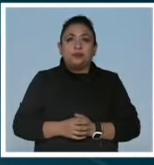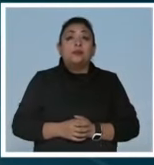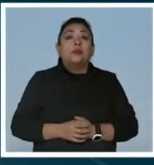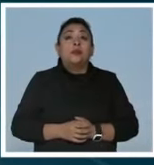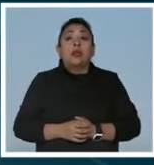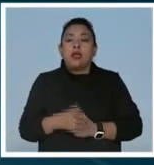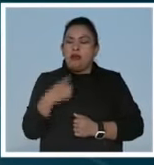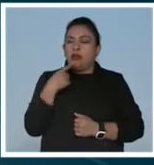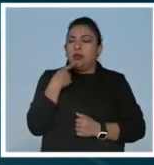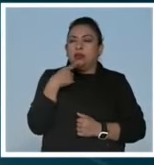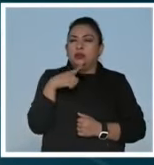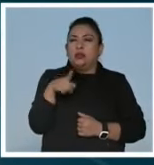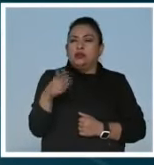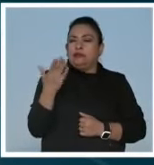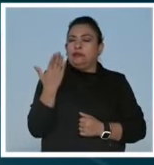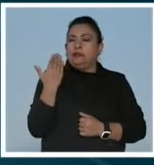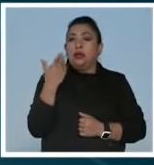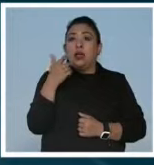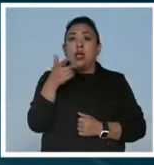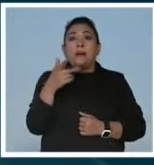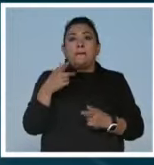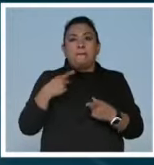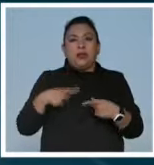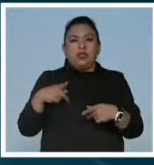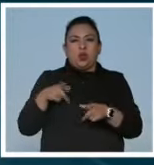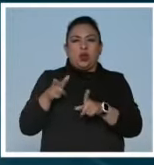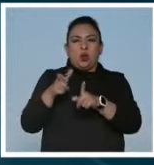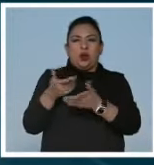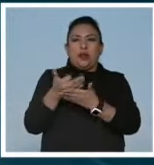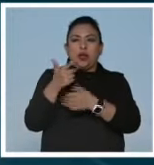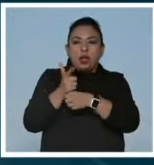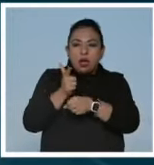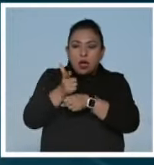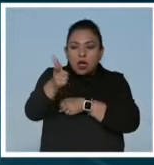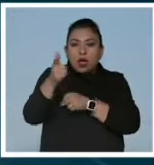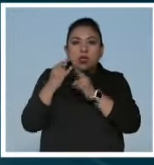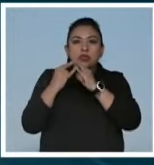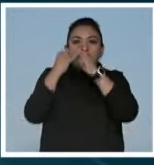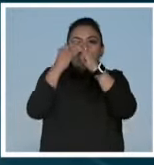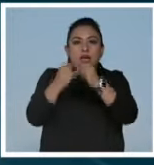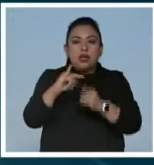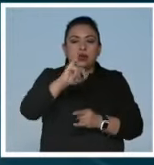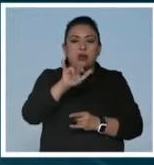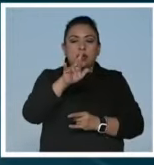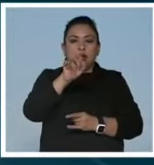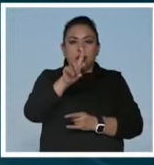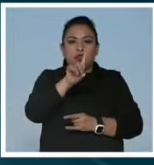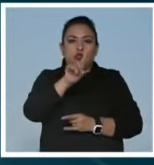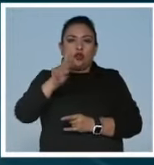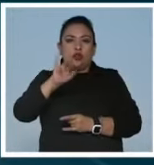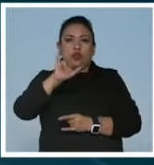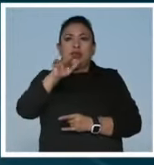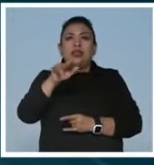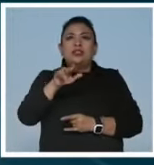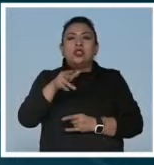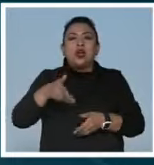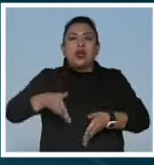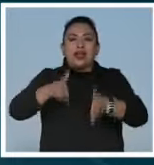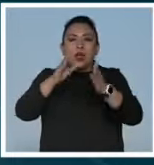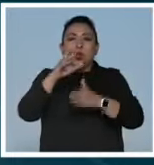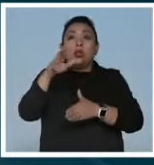Tras una denuncia en días recientes, elementos de la Guardia Nacional detectaron que en el Tianguis Jardín Dr. Ignacio Chávez de la avenida Cuauhtémoc se realizaba